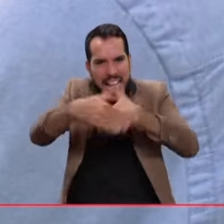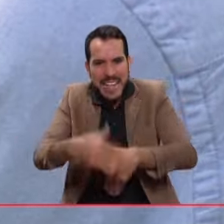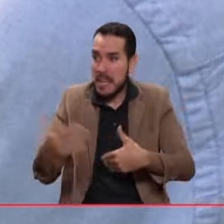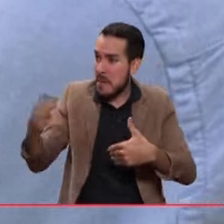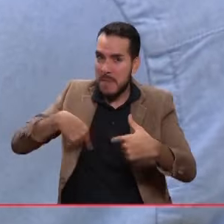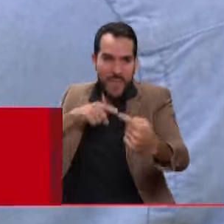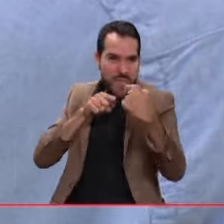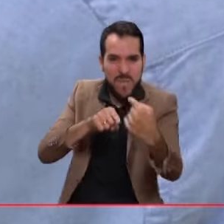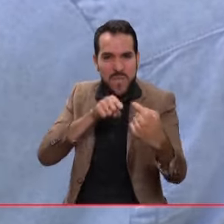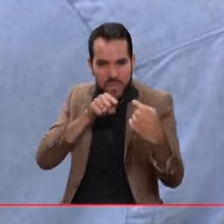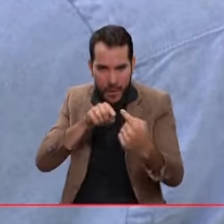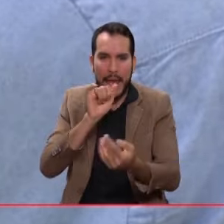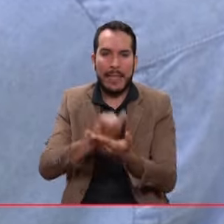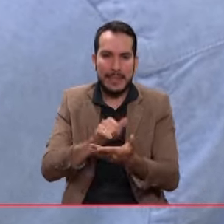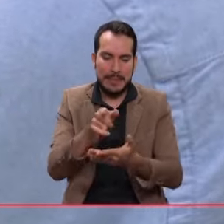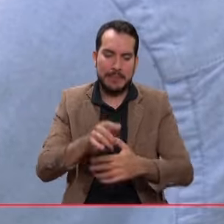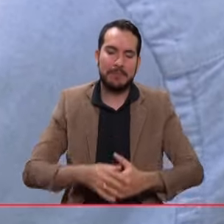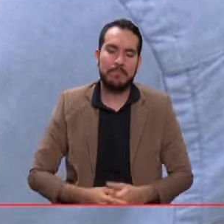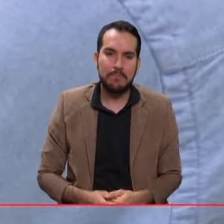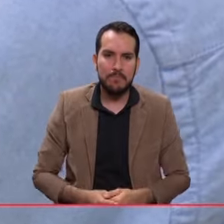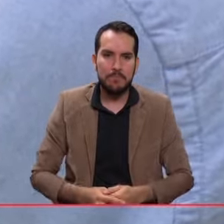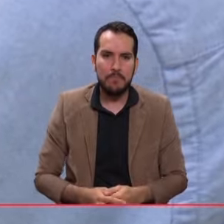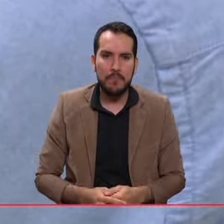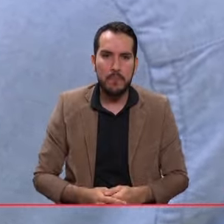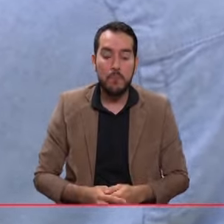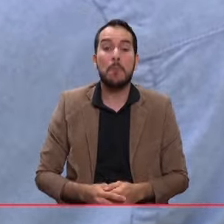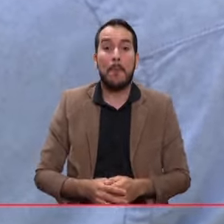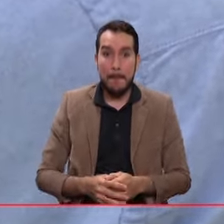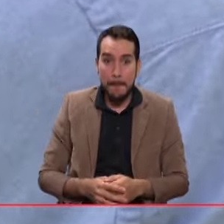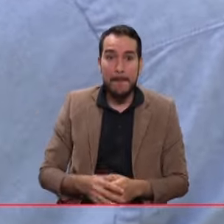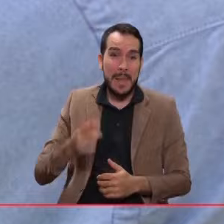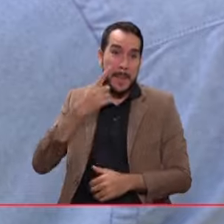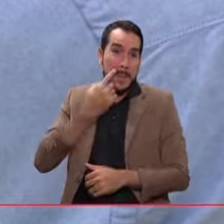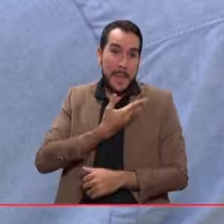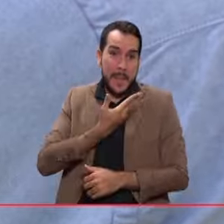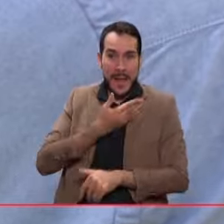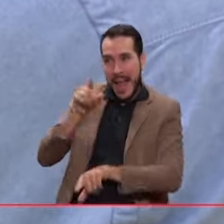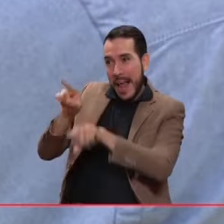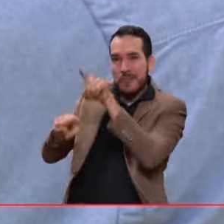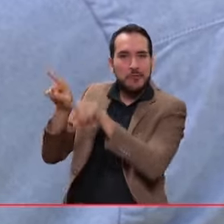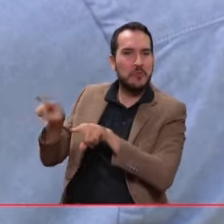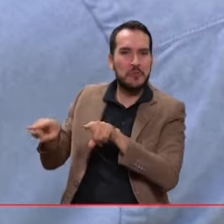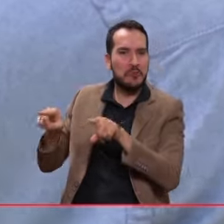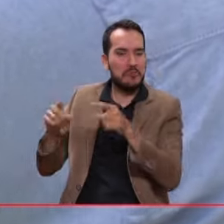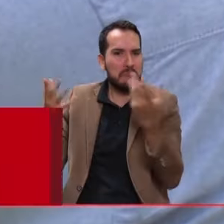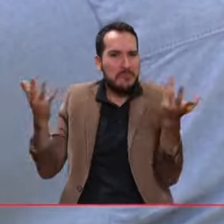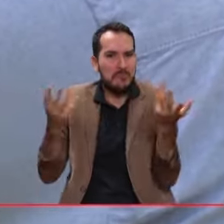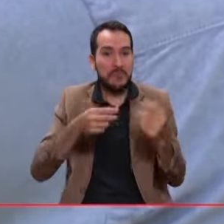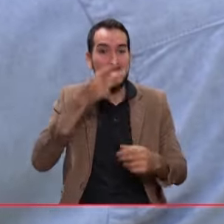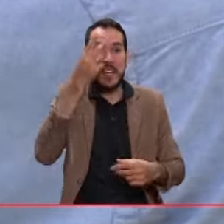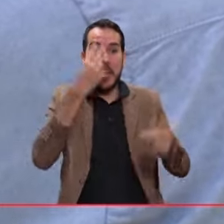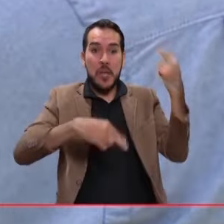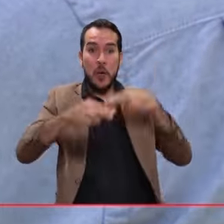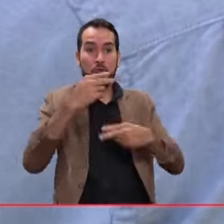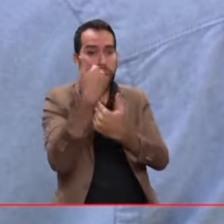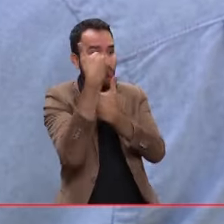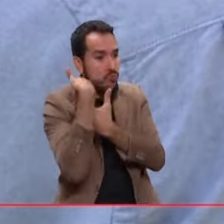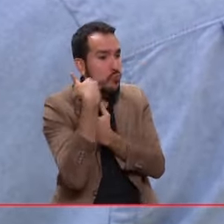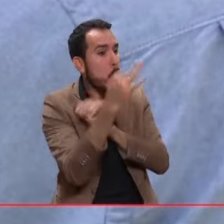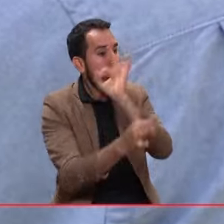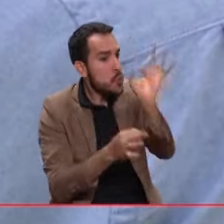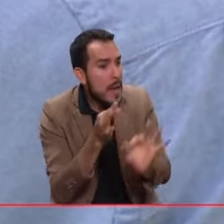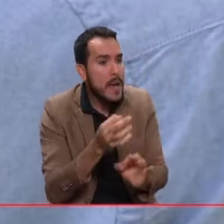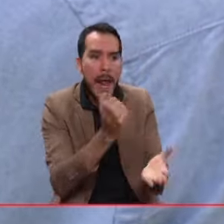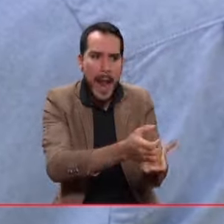Algunos padres, pienso que por su estructura social, han perdido como el control y la soberanía sobre estos chicos.